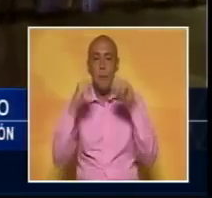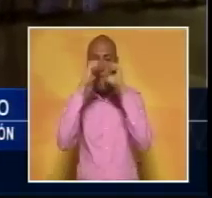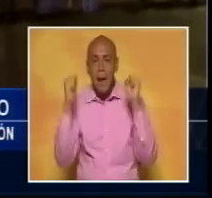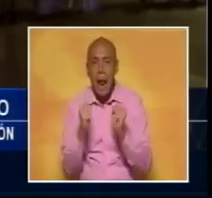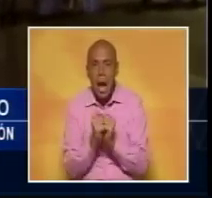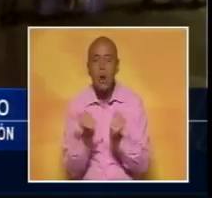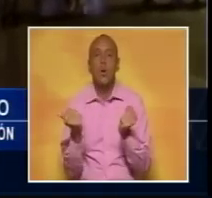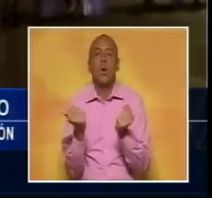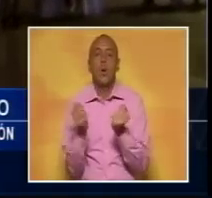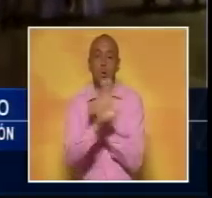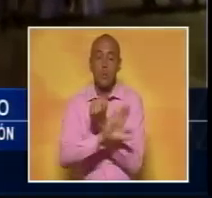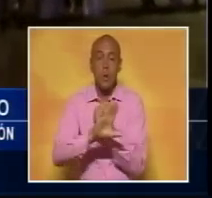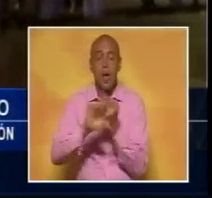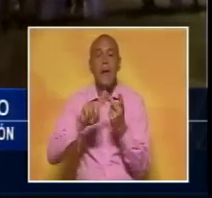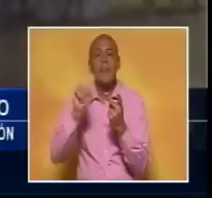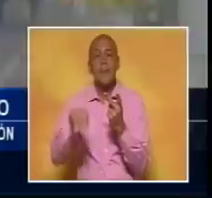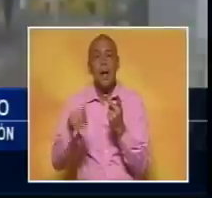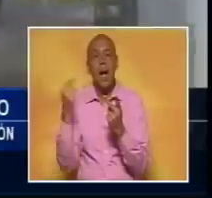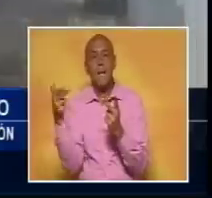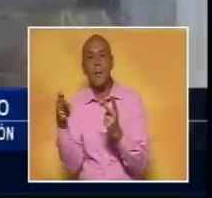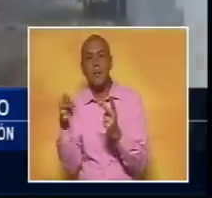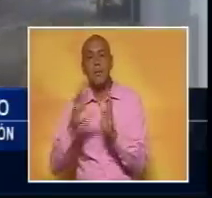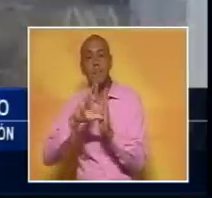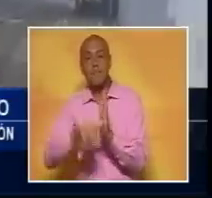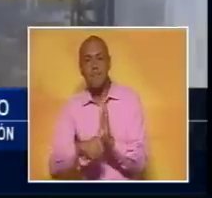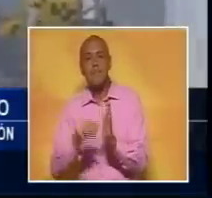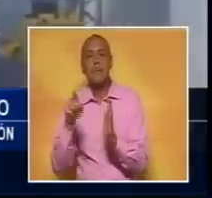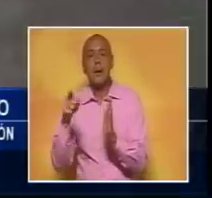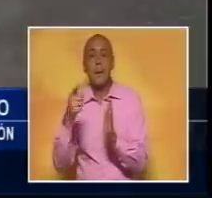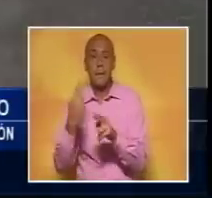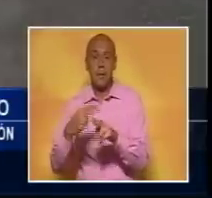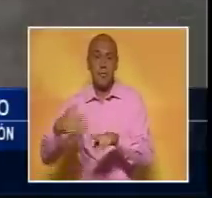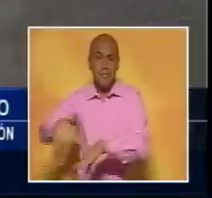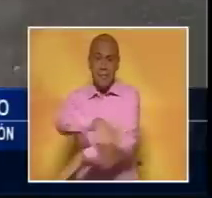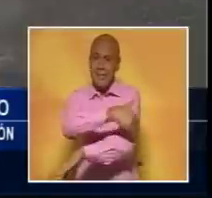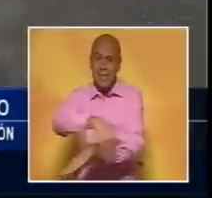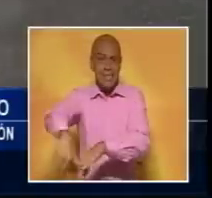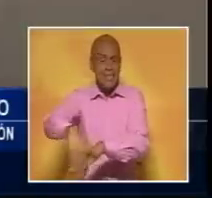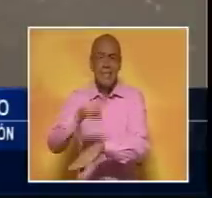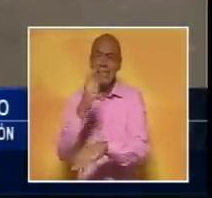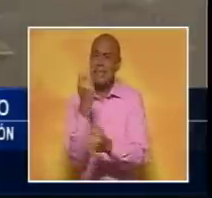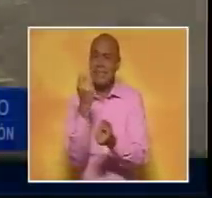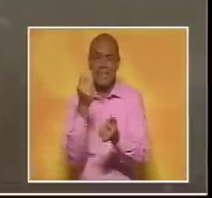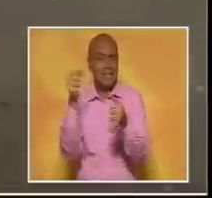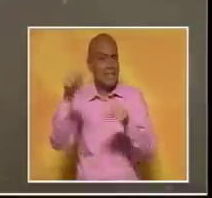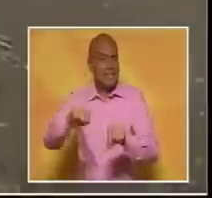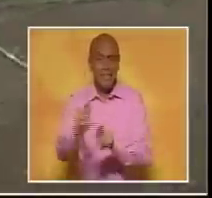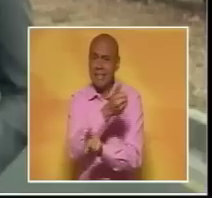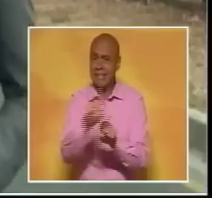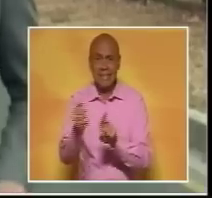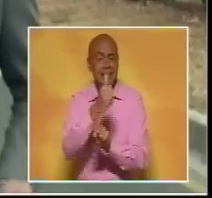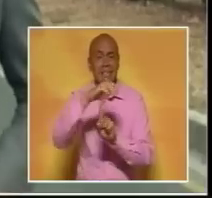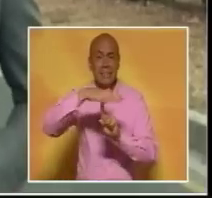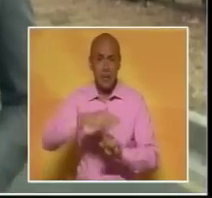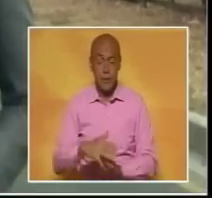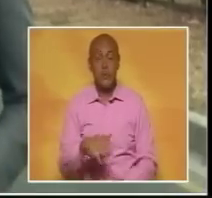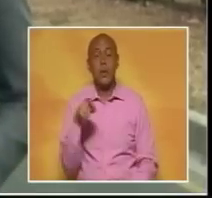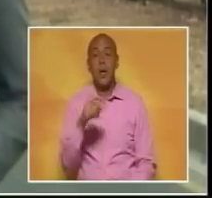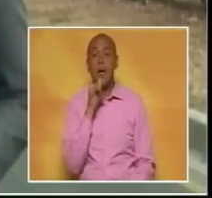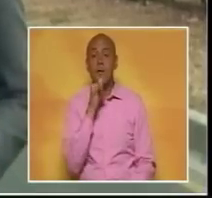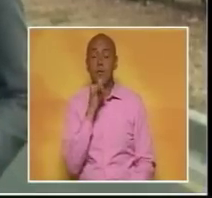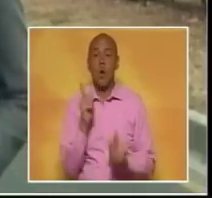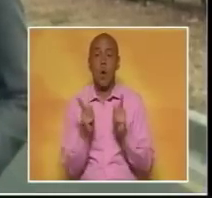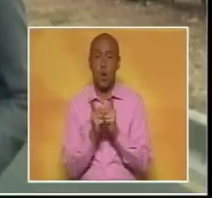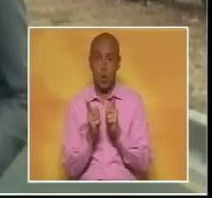casos ha habido delincuencia y vandalismo en algunos sectores del país, afectando al sector económico y productivo. Este es un informe de